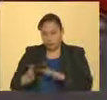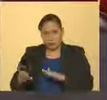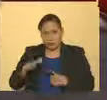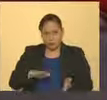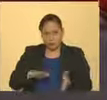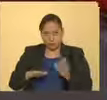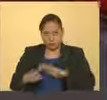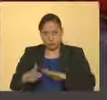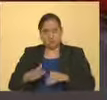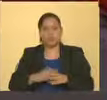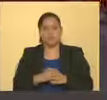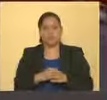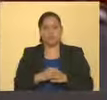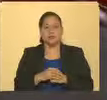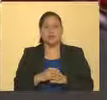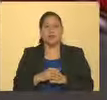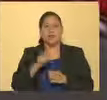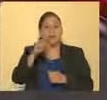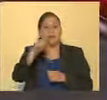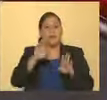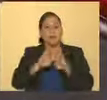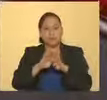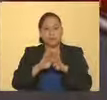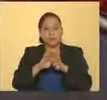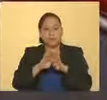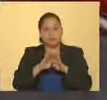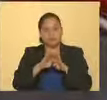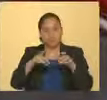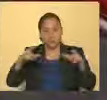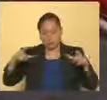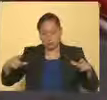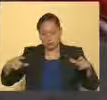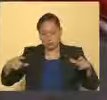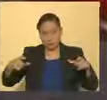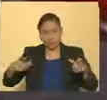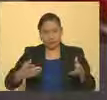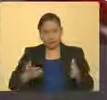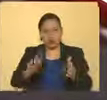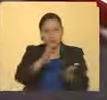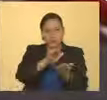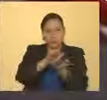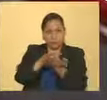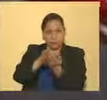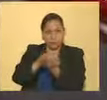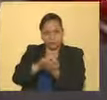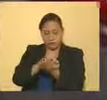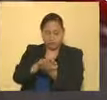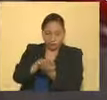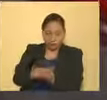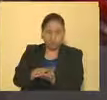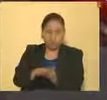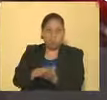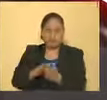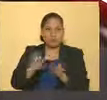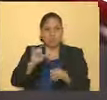bien? No, delicioso. Y los vamos a acomodar en un refractario. Que acá ya lo tenemos.